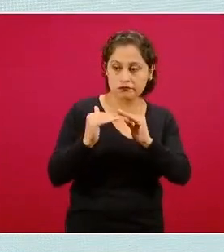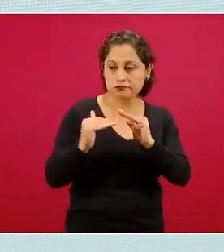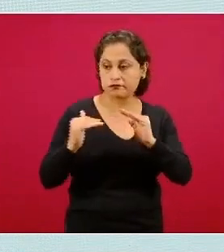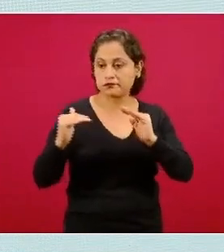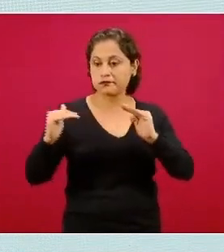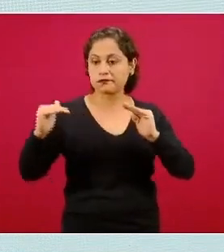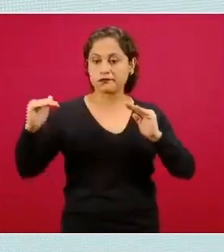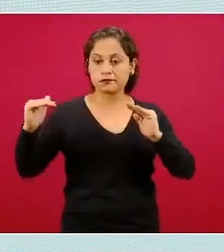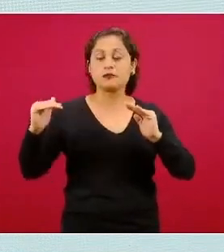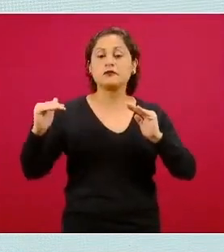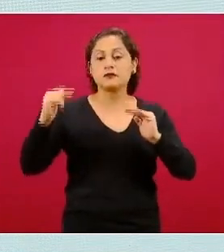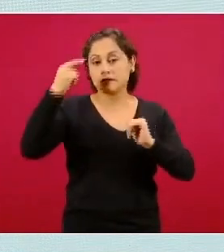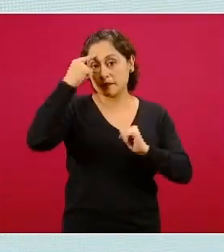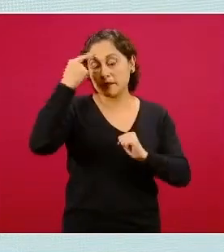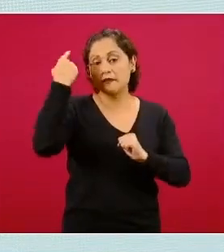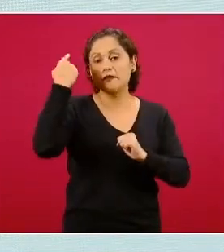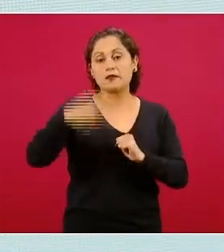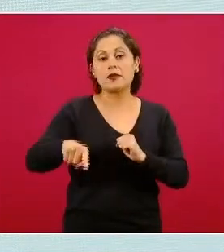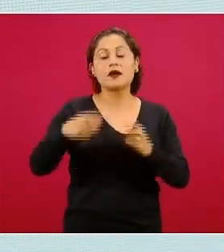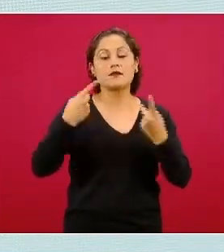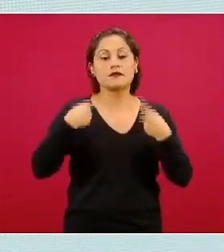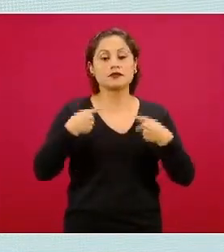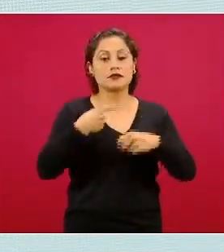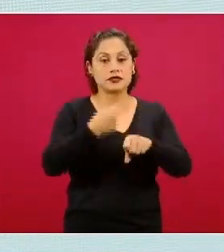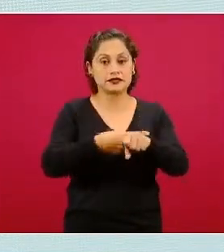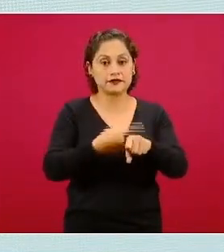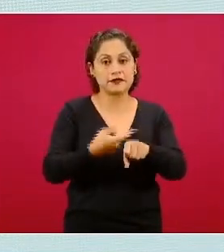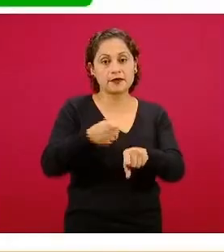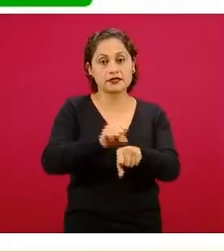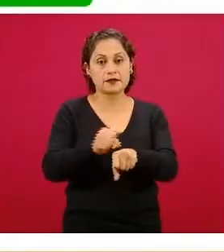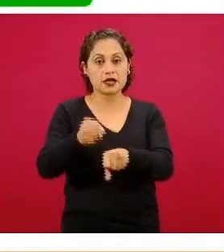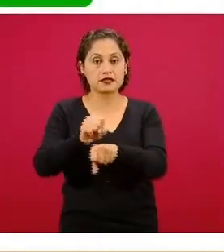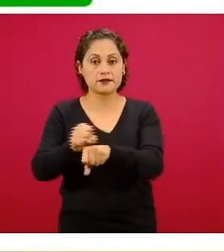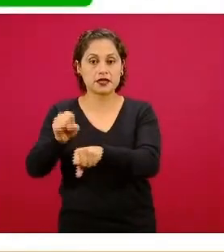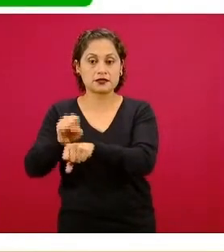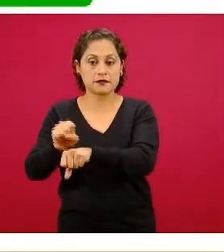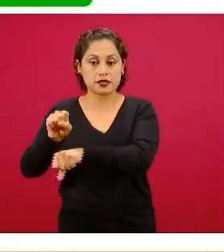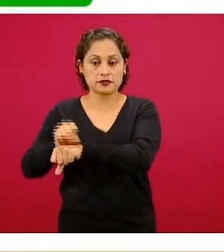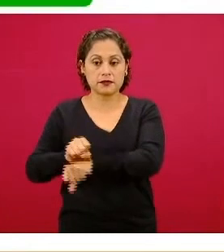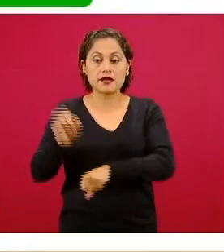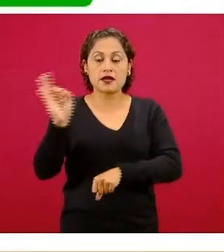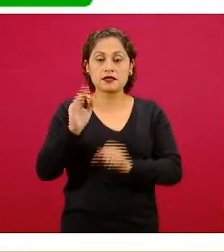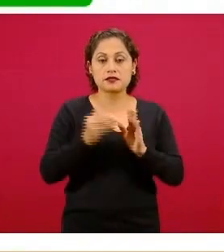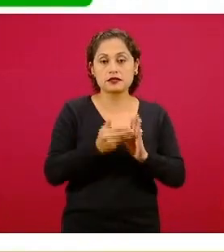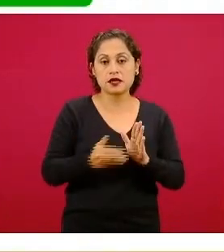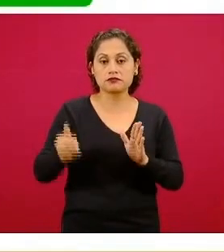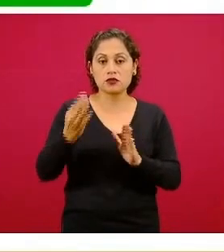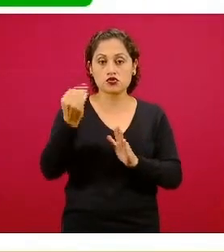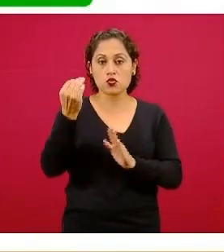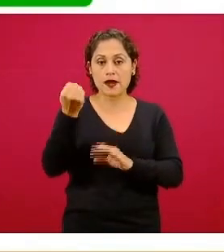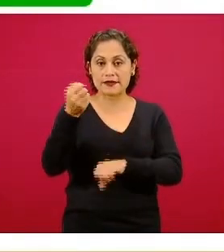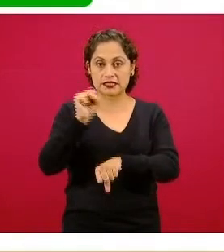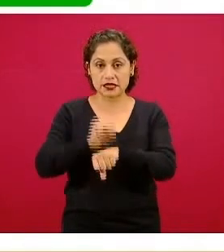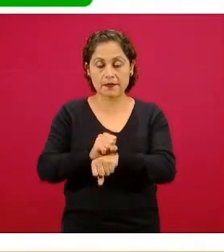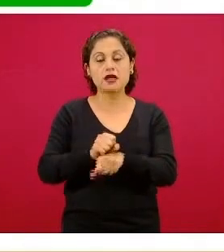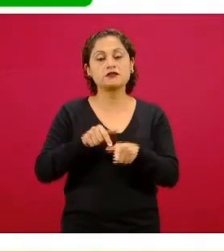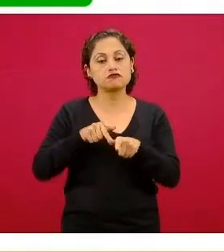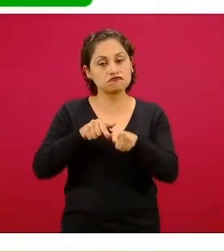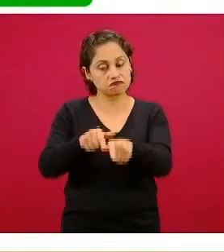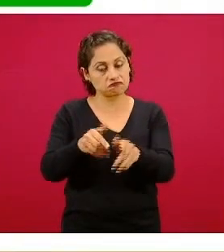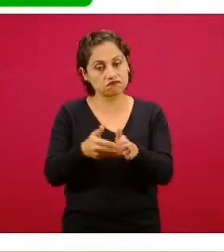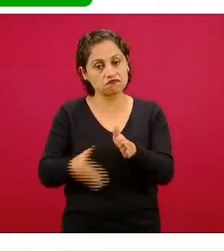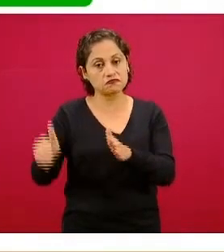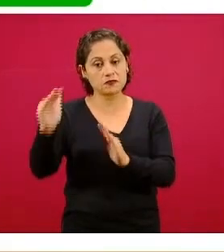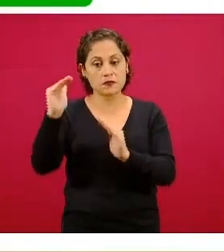en la frecuencia de casos semanales, seguiremos en una tendencia de 9 semanas en descenso. La semana abrió con